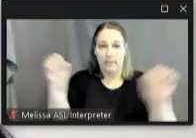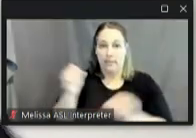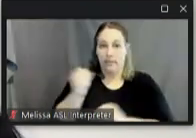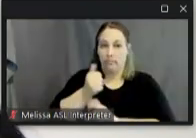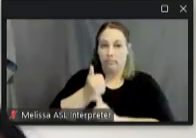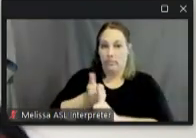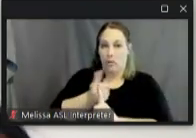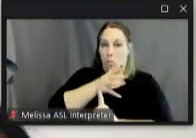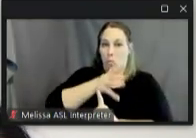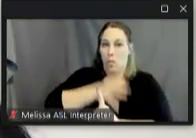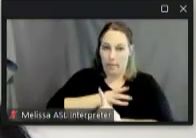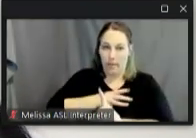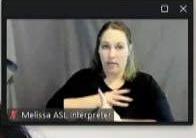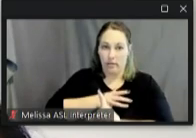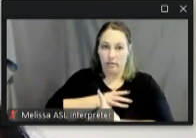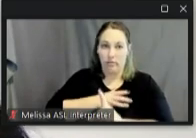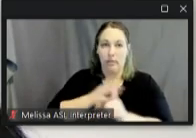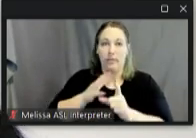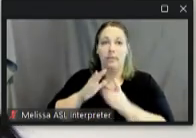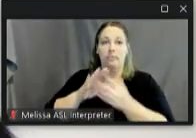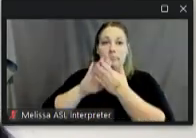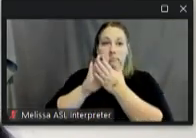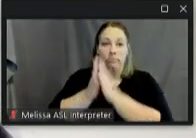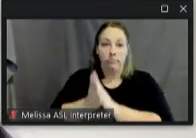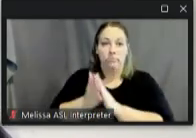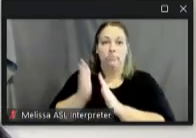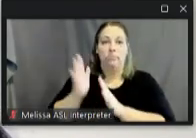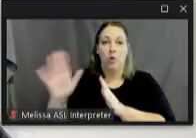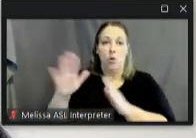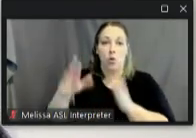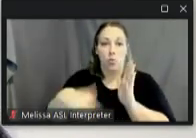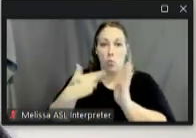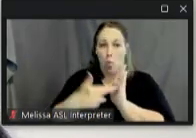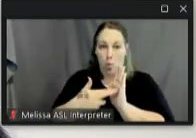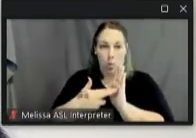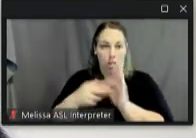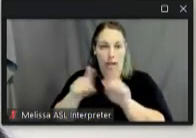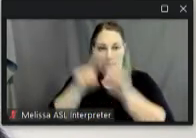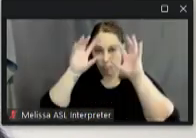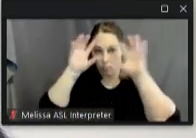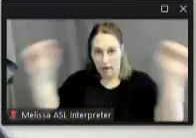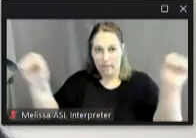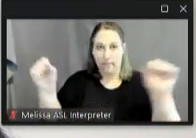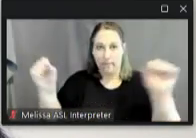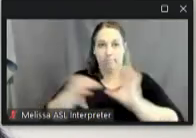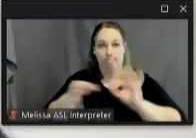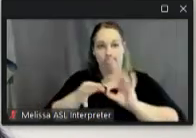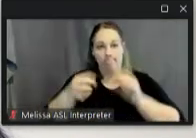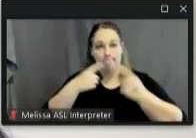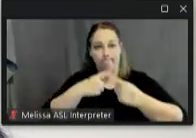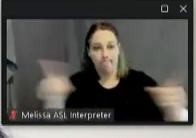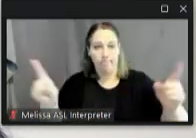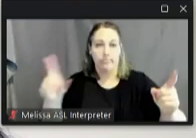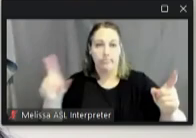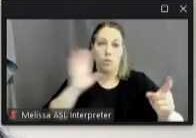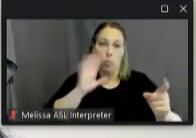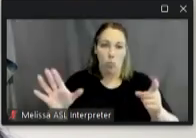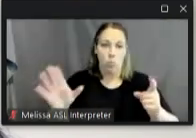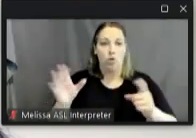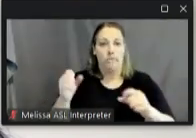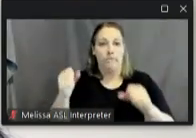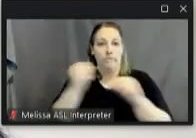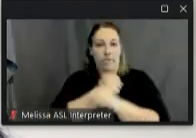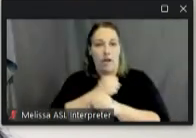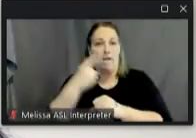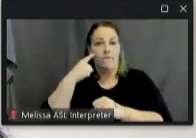las poblaciones de la diversidad. Este es un enorme reto, y desde mi capacidad como secretaria de